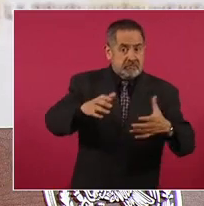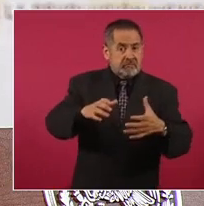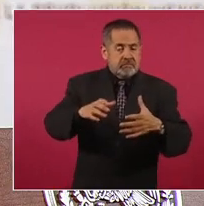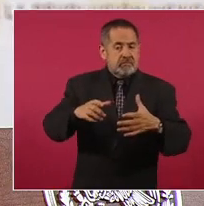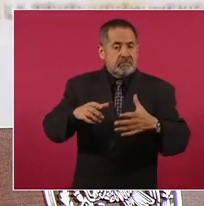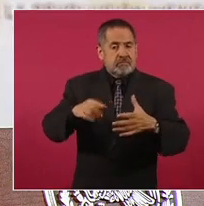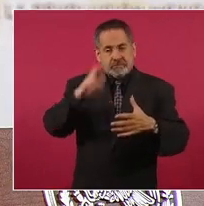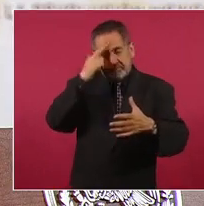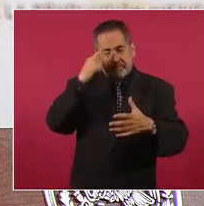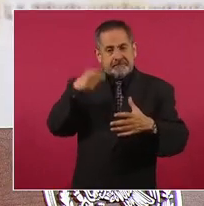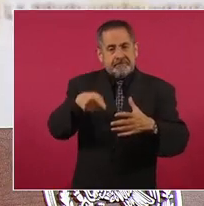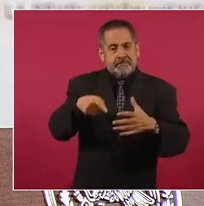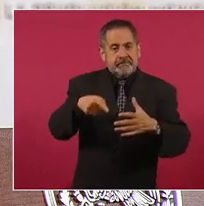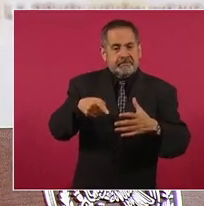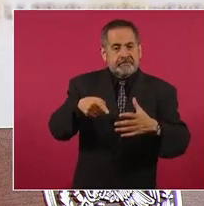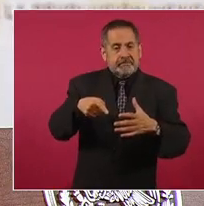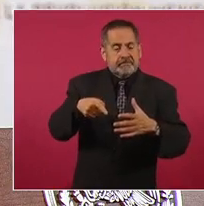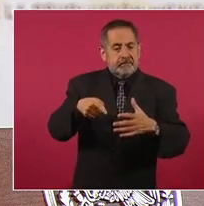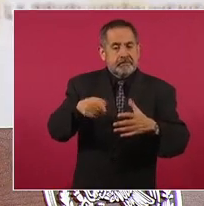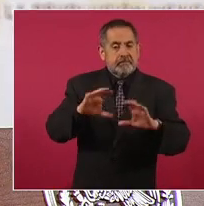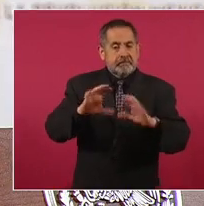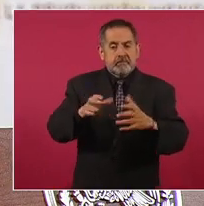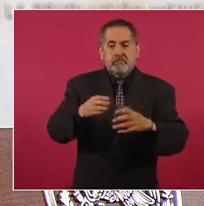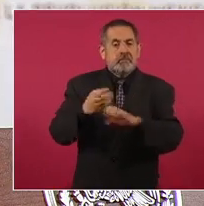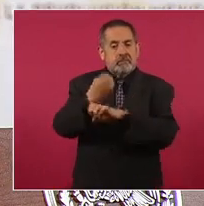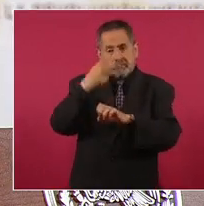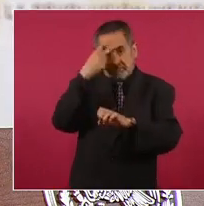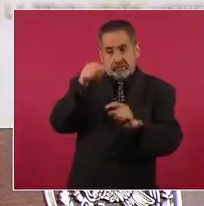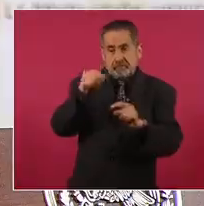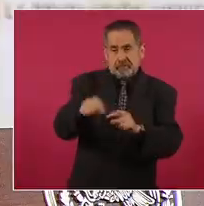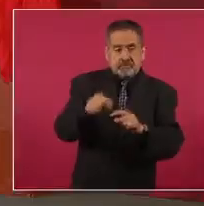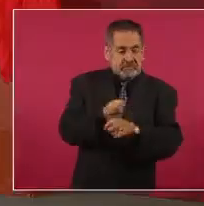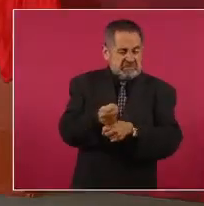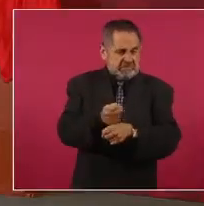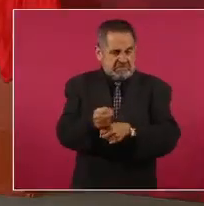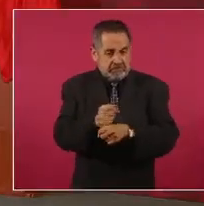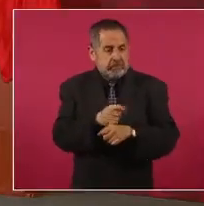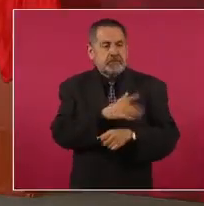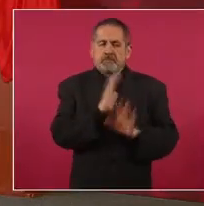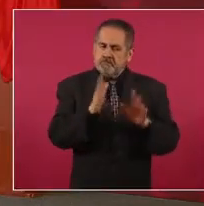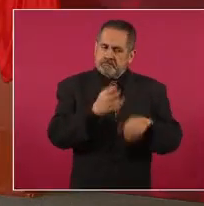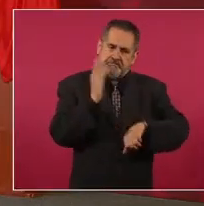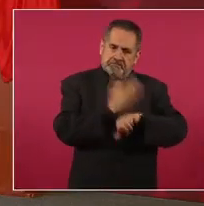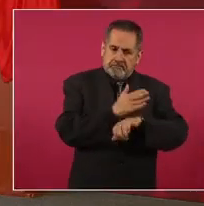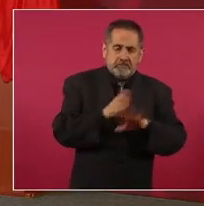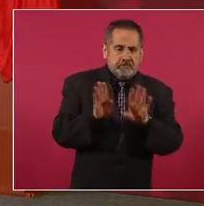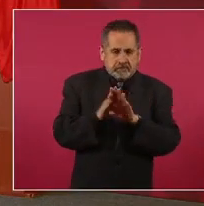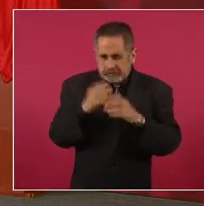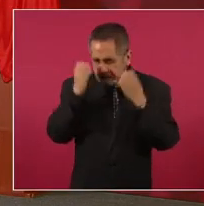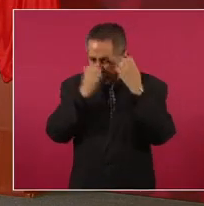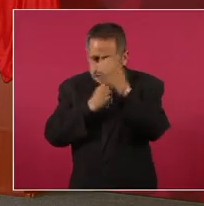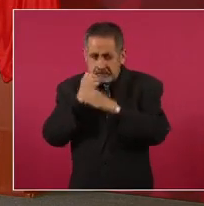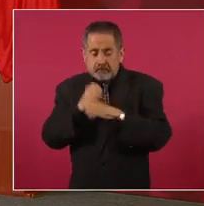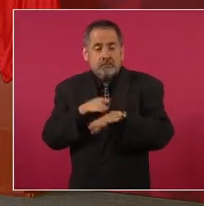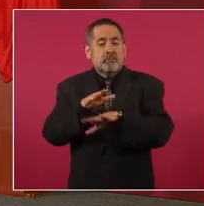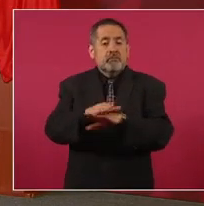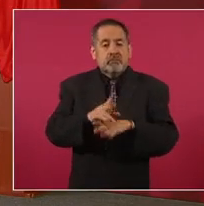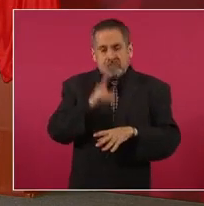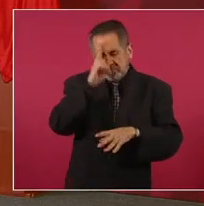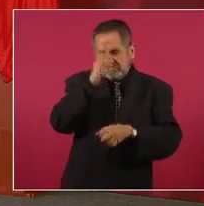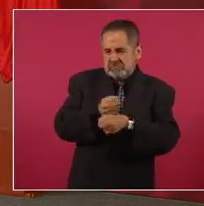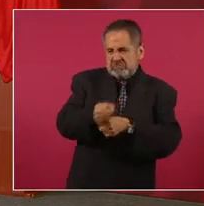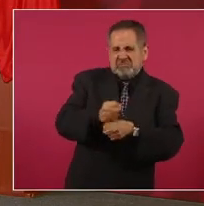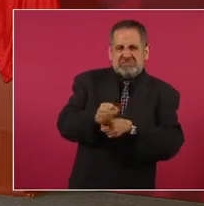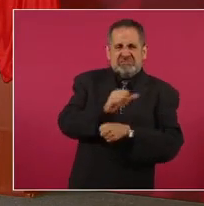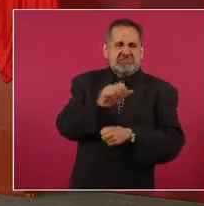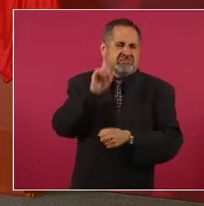comunidad en esta comunidad del Estado de México, y se ha desarrollado todo el diagnóstico nacional sobre tortura sexual cometida